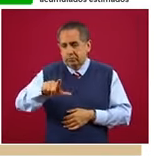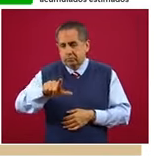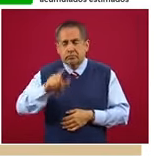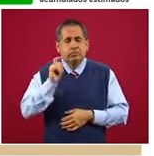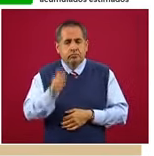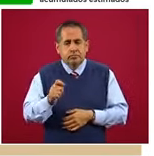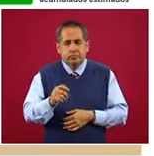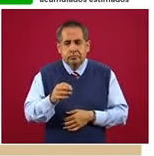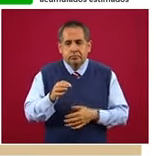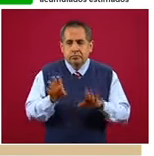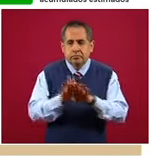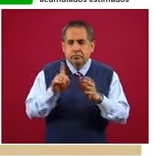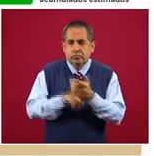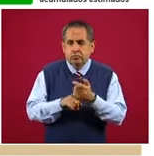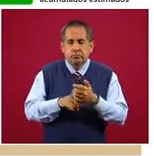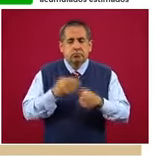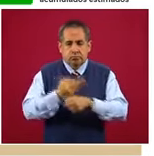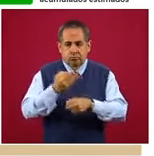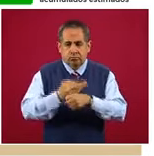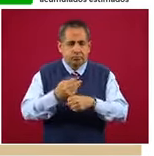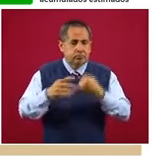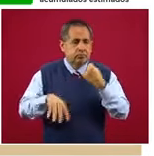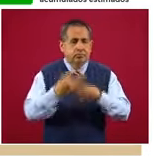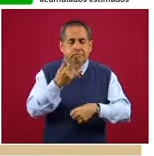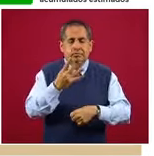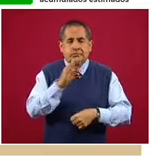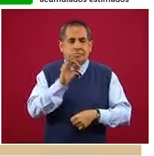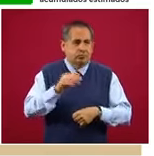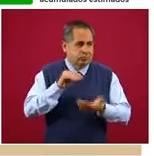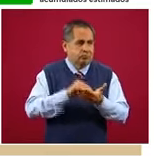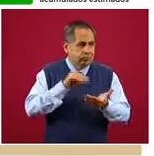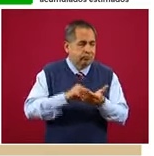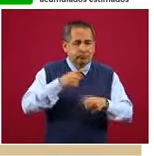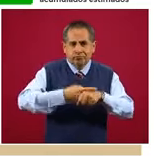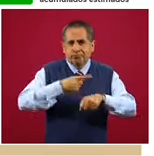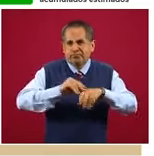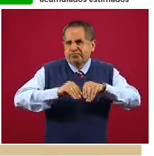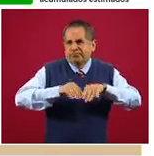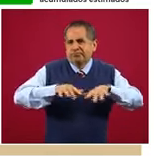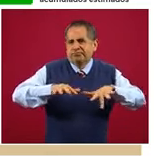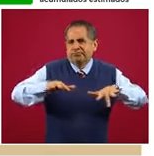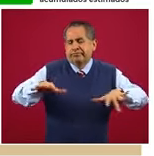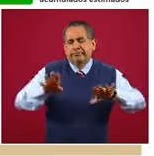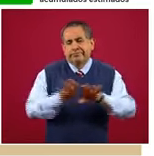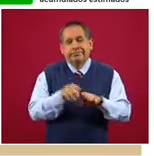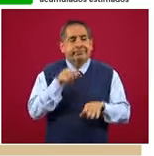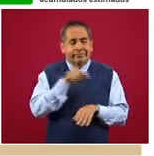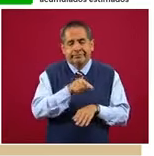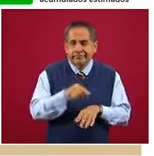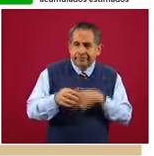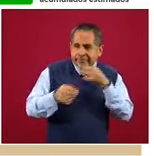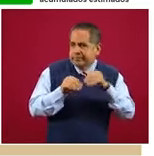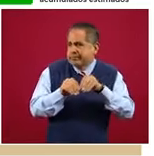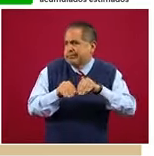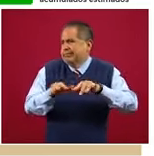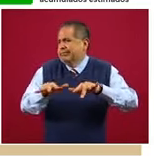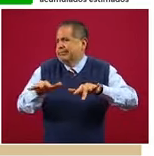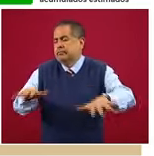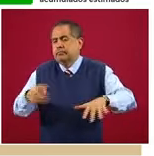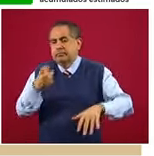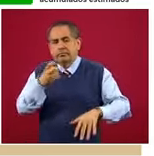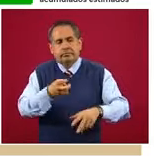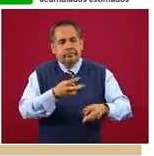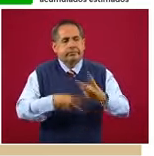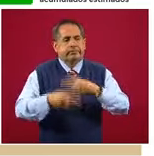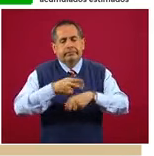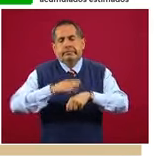49,467, son las que conforman la epidemia activa en México y que por lo tanto pueden todavía constituirse en el